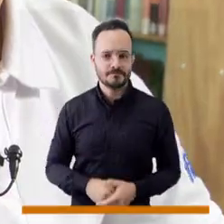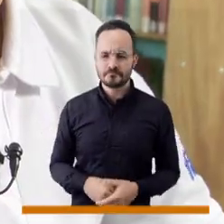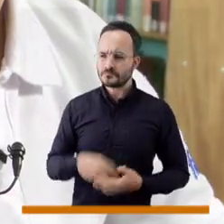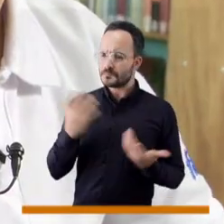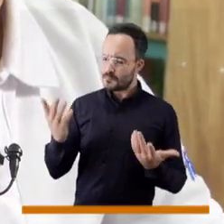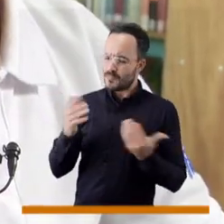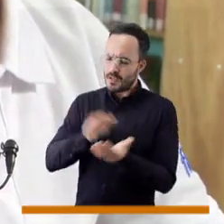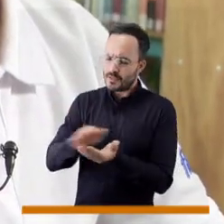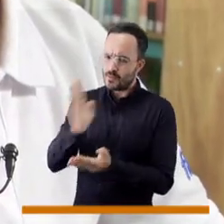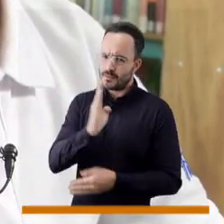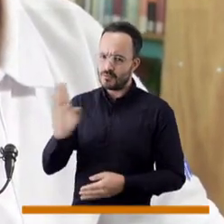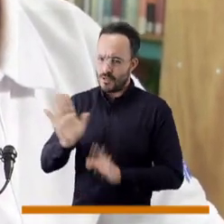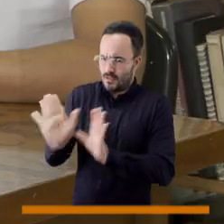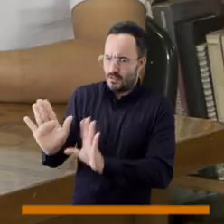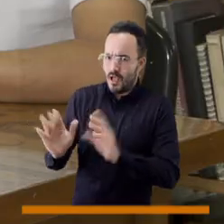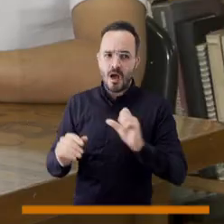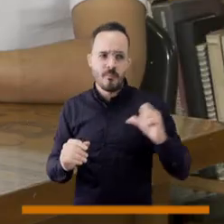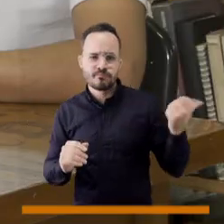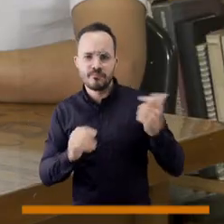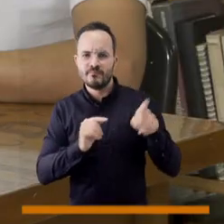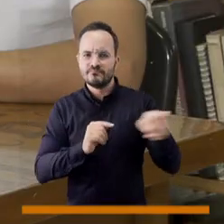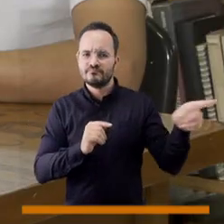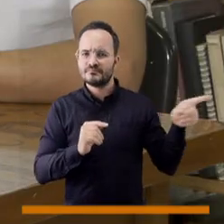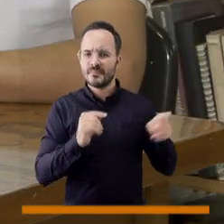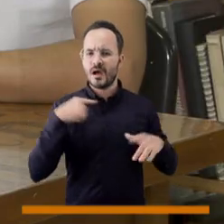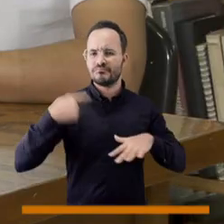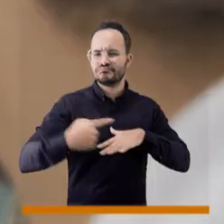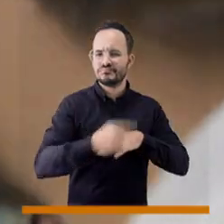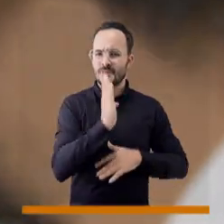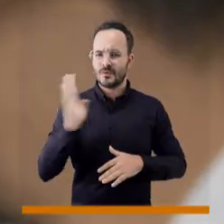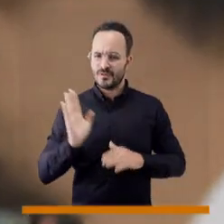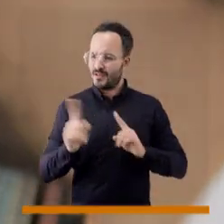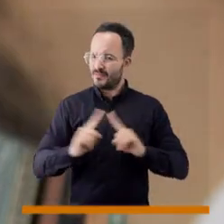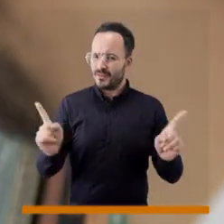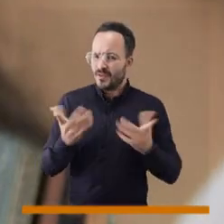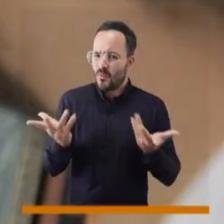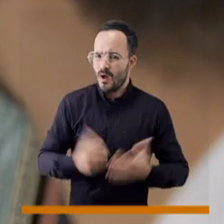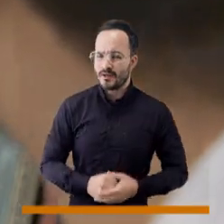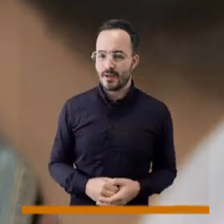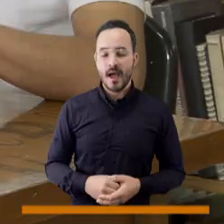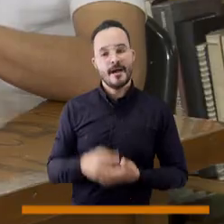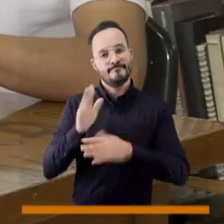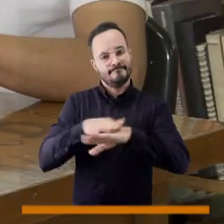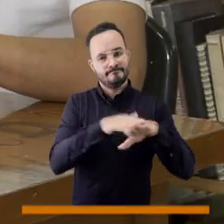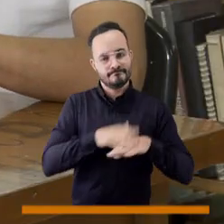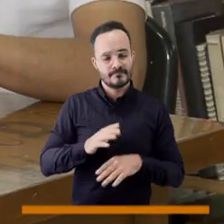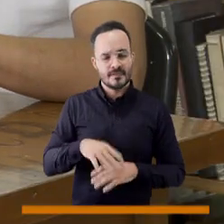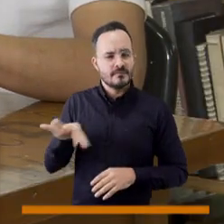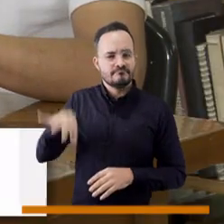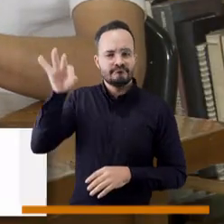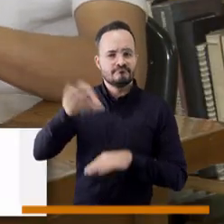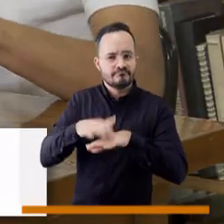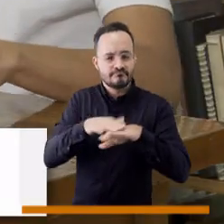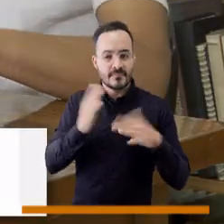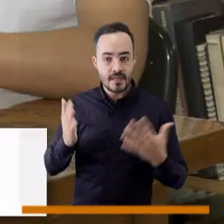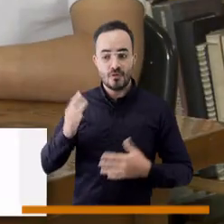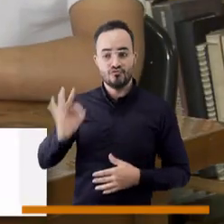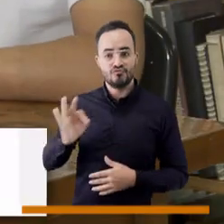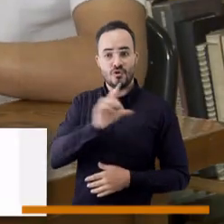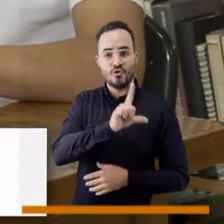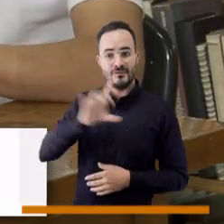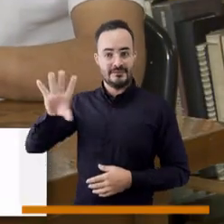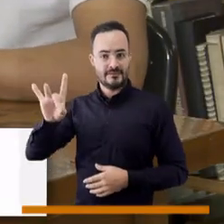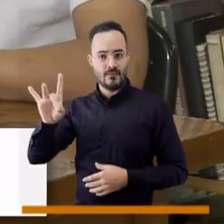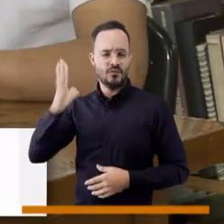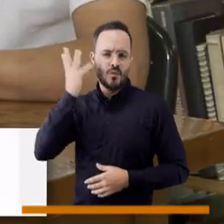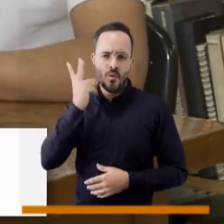diferencia tiene Ratón de Biblioteca a las bibliotecas tradicionales? Un factor muy importante es que en nuestra biblioteca todos los días,